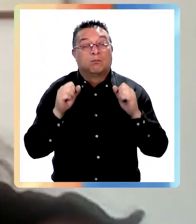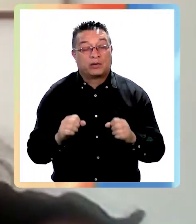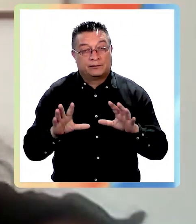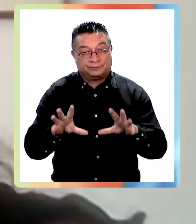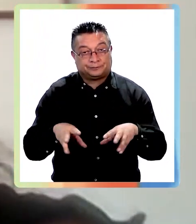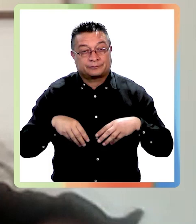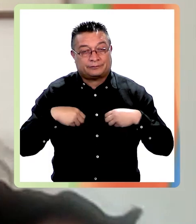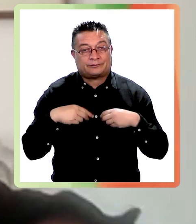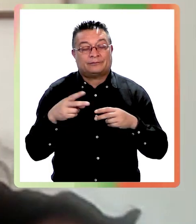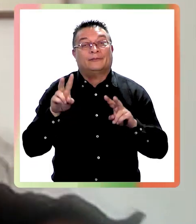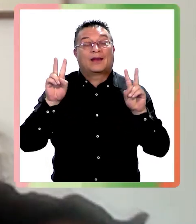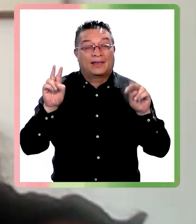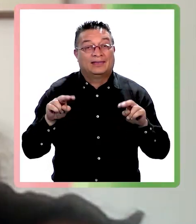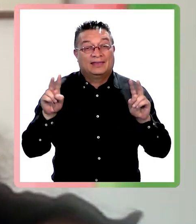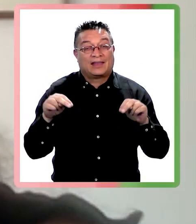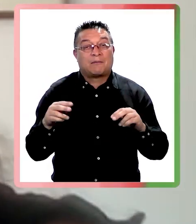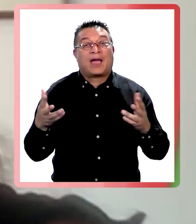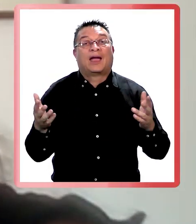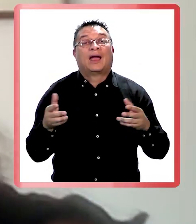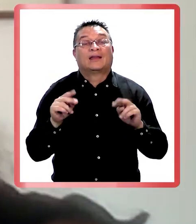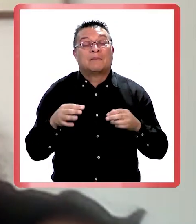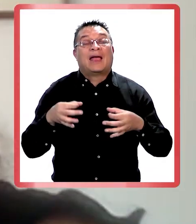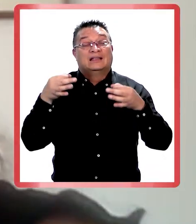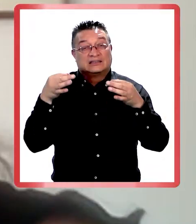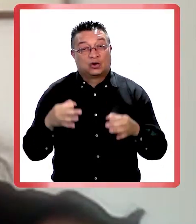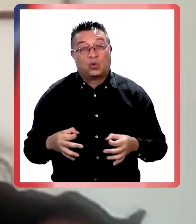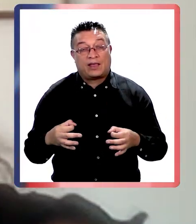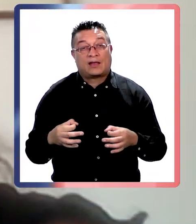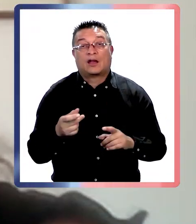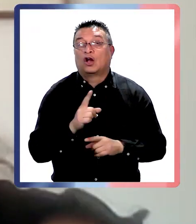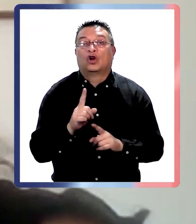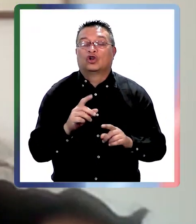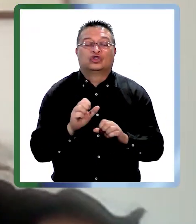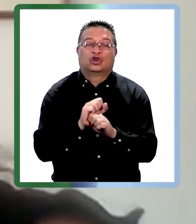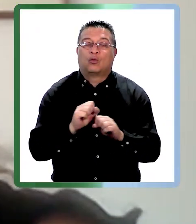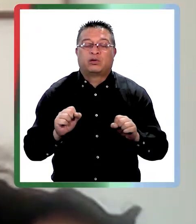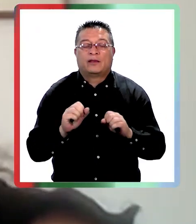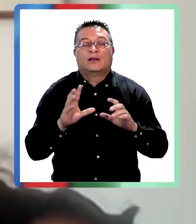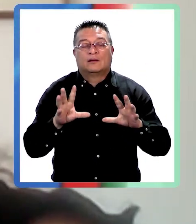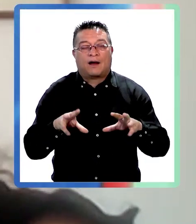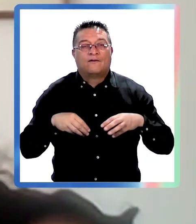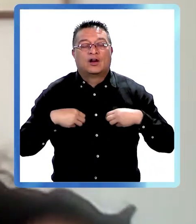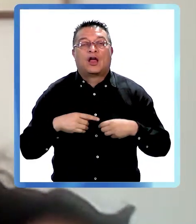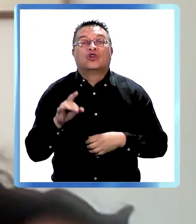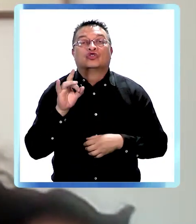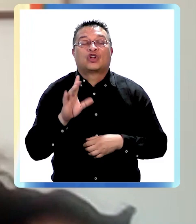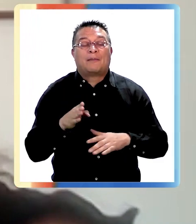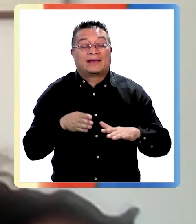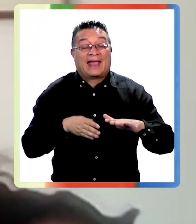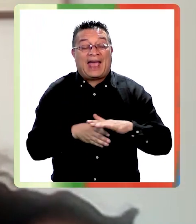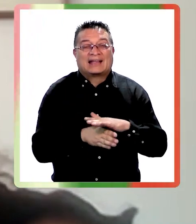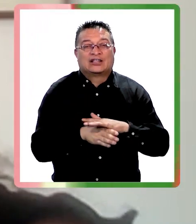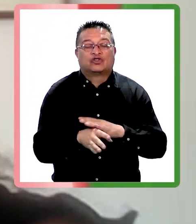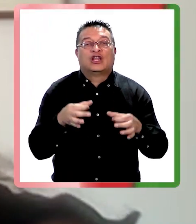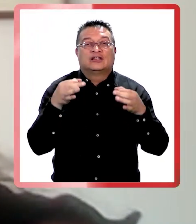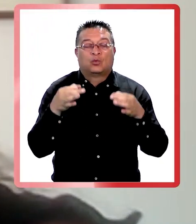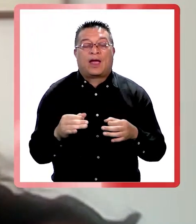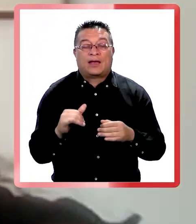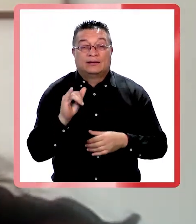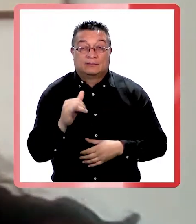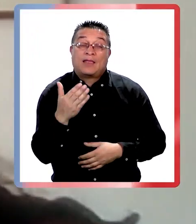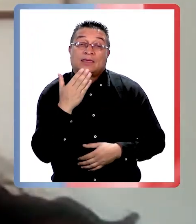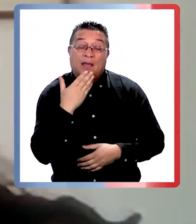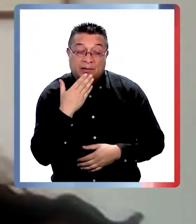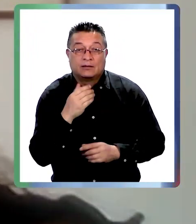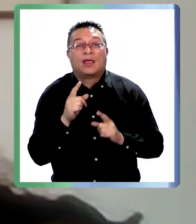para poder abordar los temas de seguridad no lo puedo abordar solamente desde el tema de acceso a la seguridad, sino